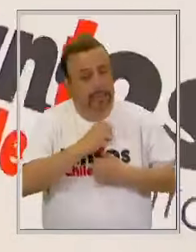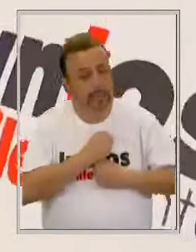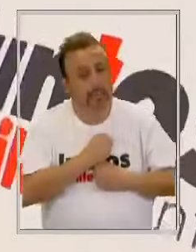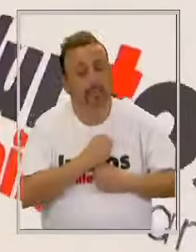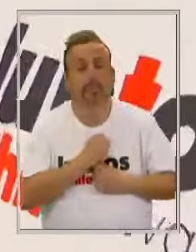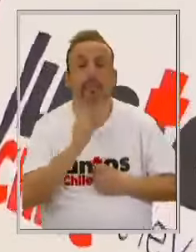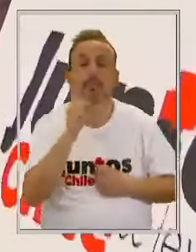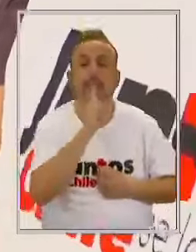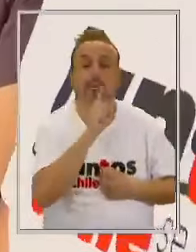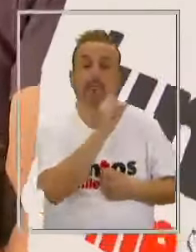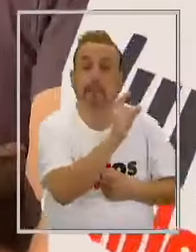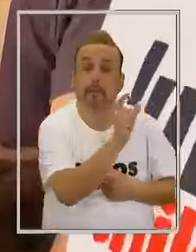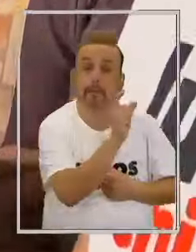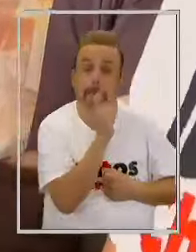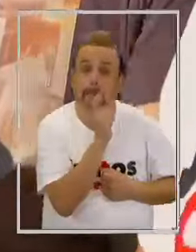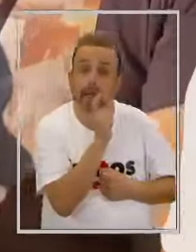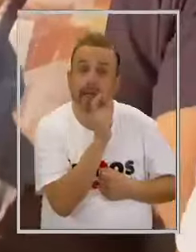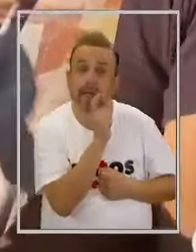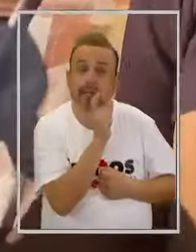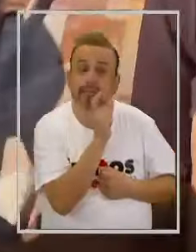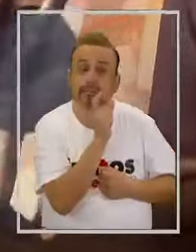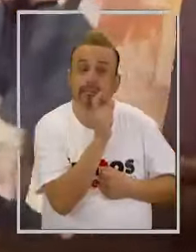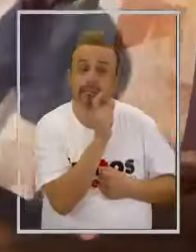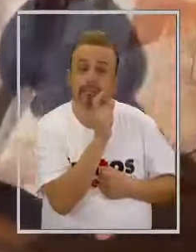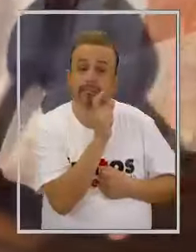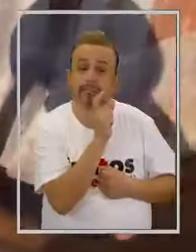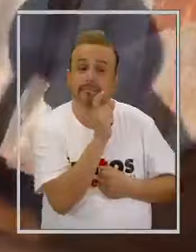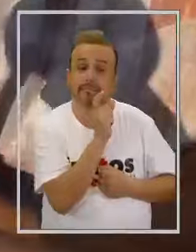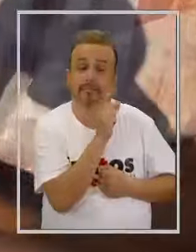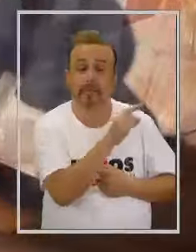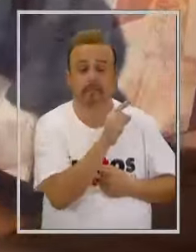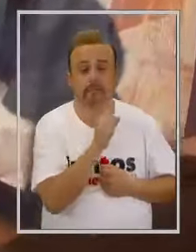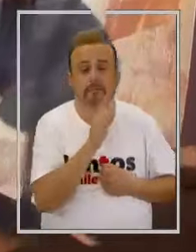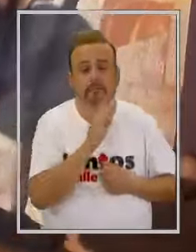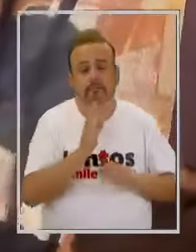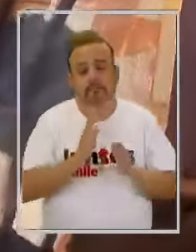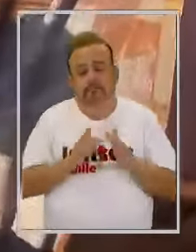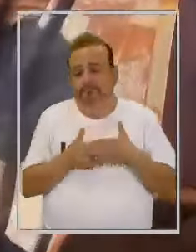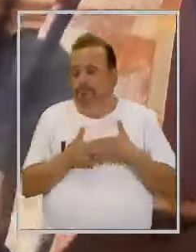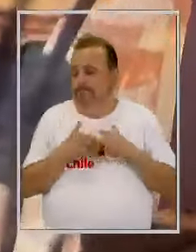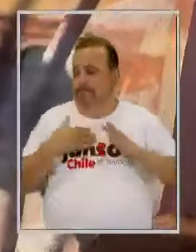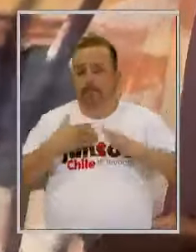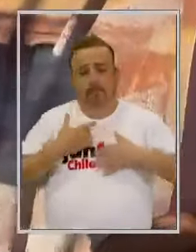últimas palabras que tuve con él es como, no voy a salir, el incendio está aquí.